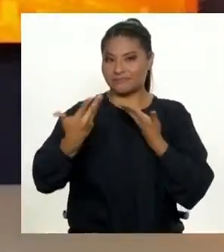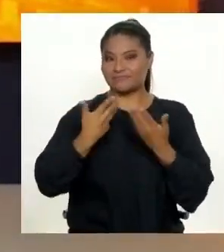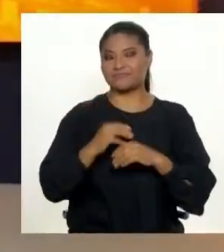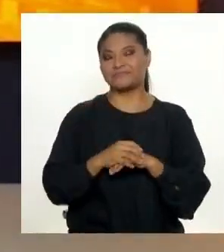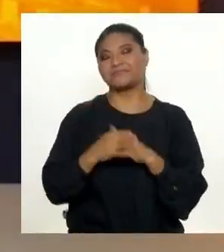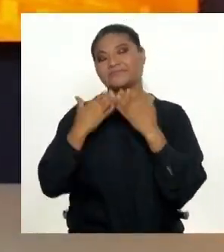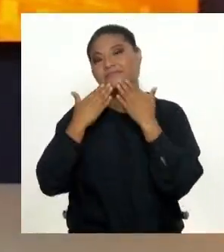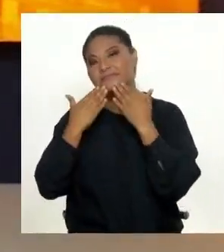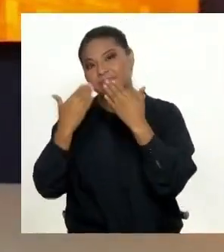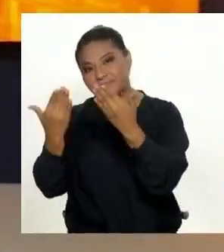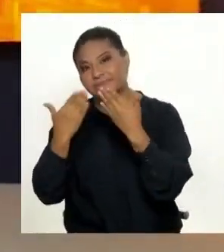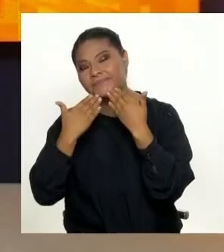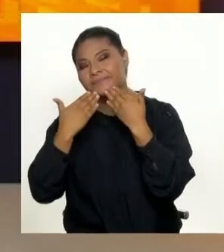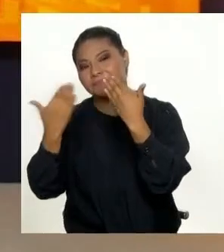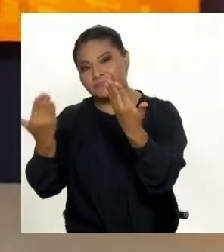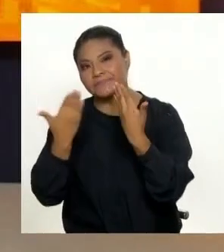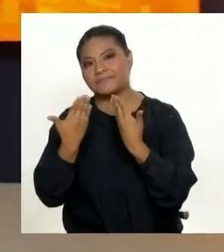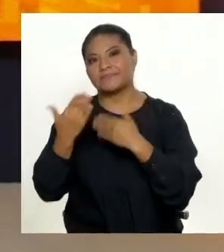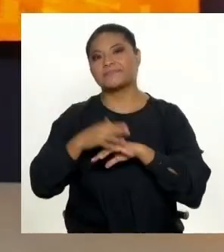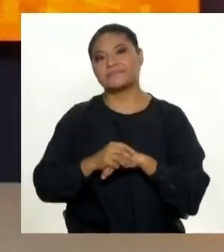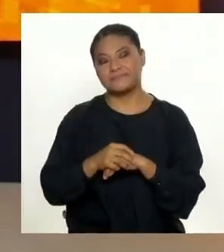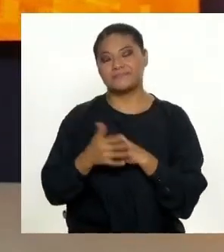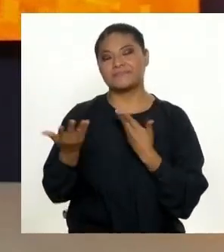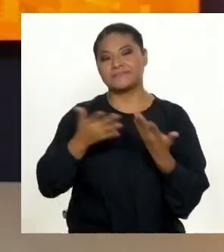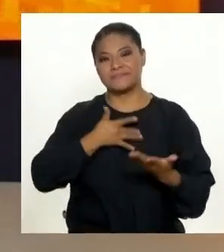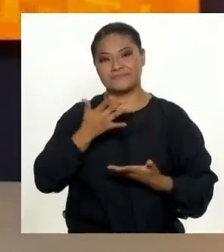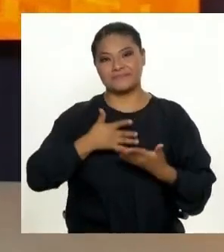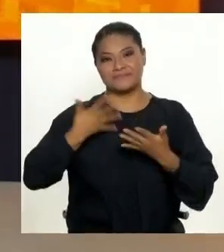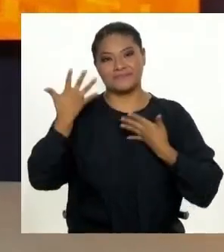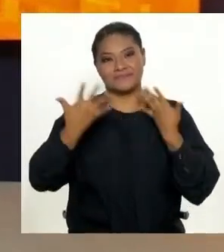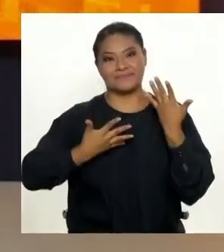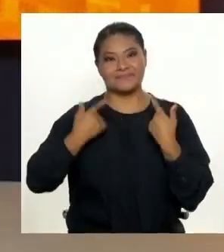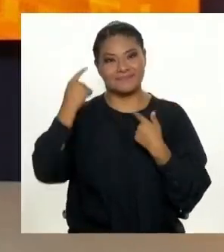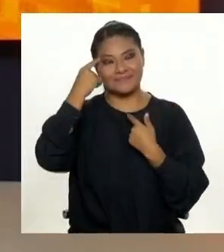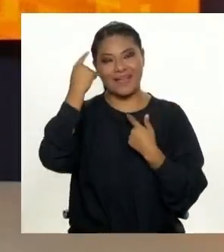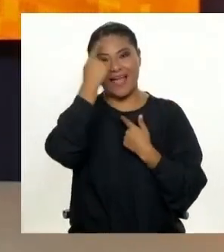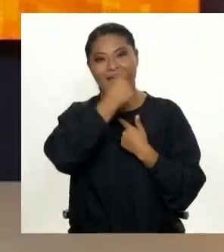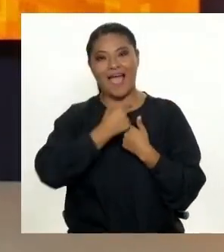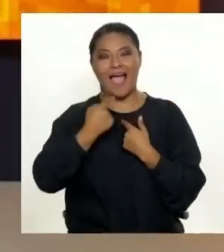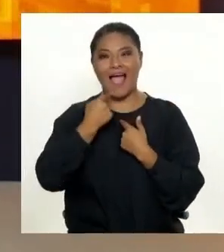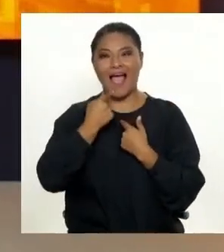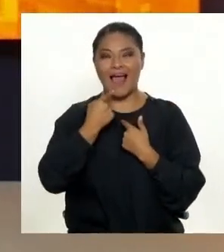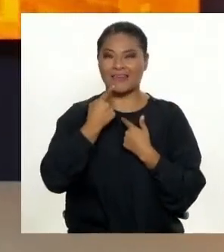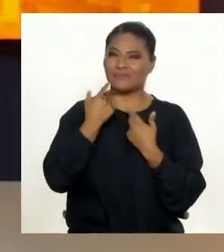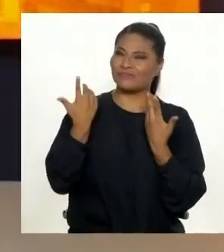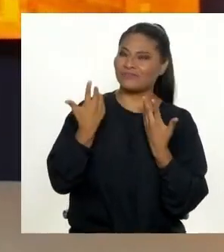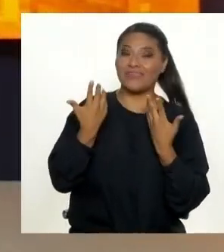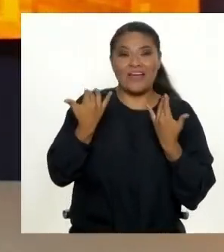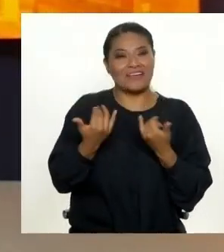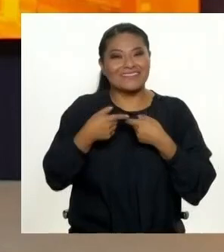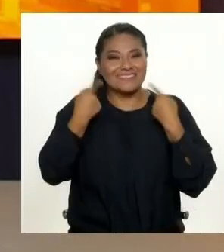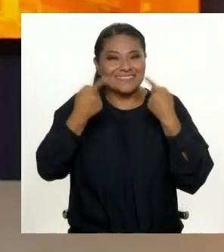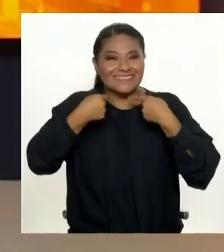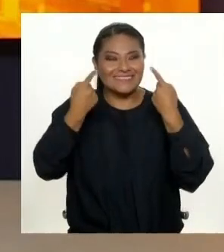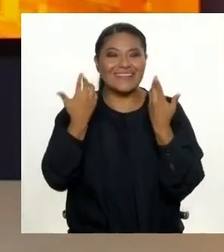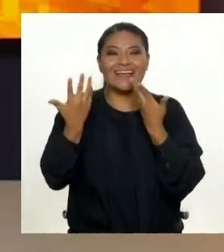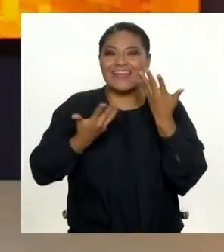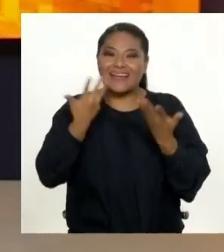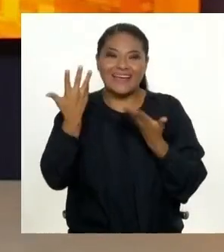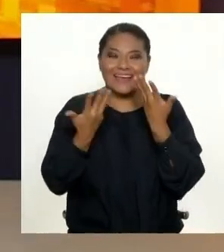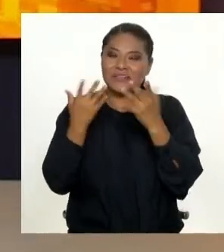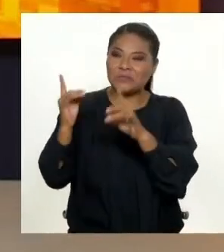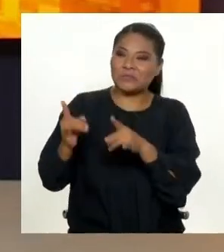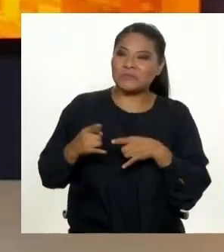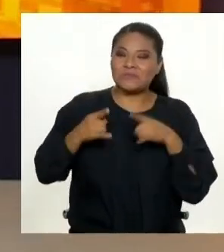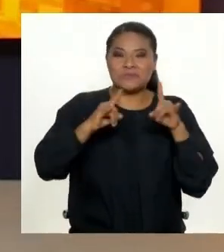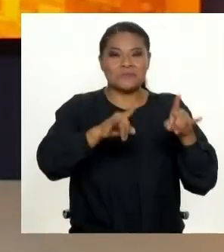Jimena. Qué bonito este reporte que nos has traído porque realmente nos ha cambiado la expresión del rostro. Estamos aquí todos contentos de lo maravilloso